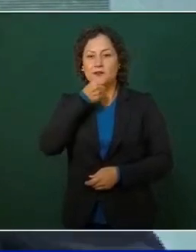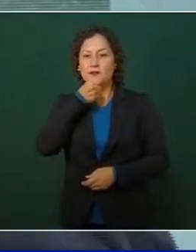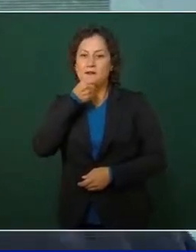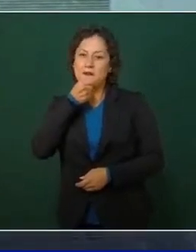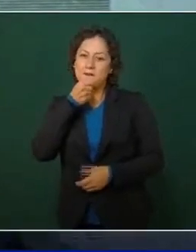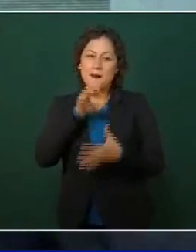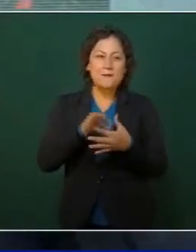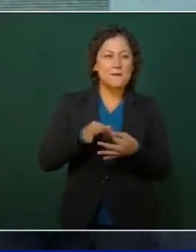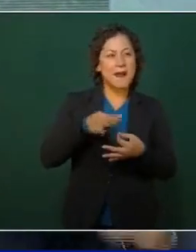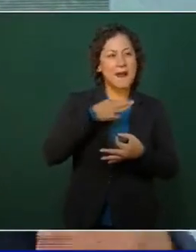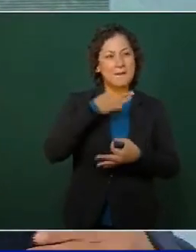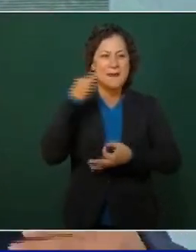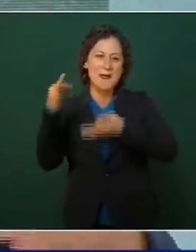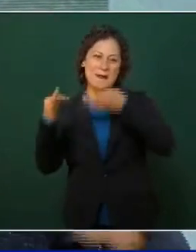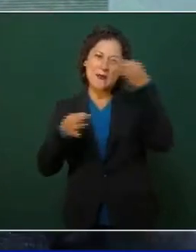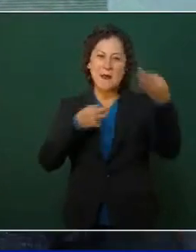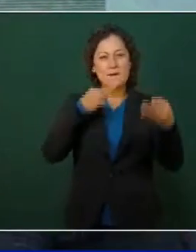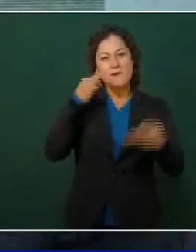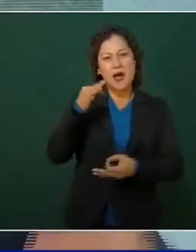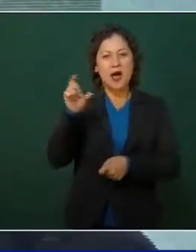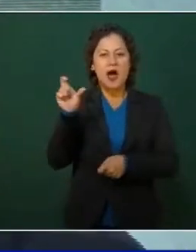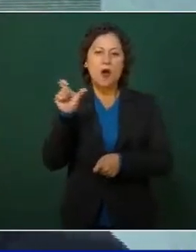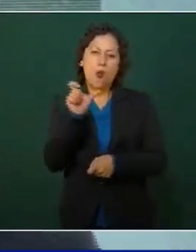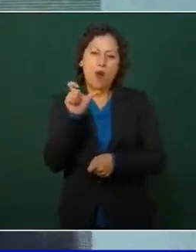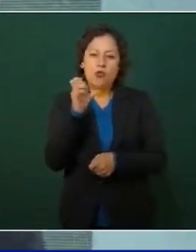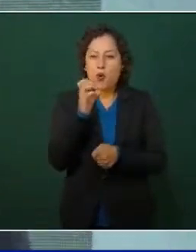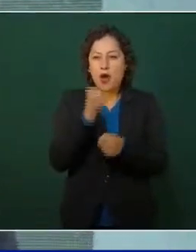suspenso, ¿no? Al término del programa.